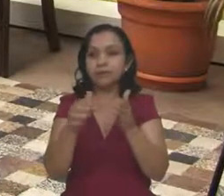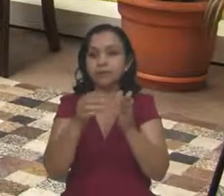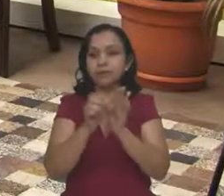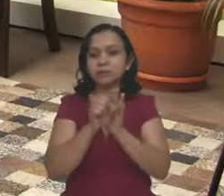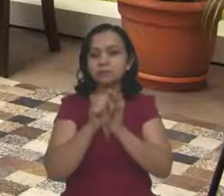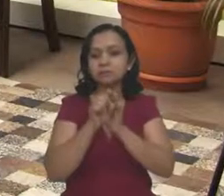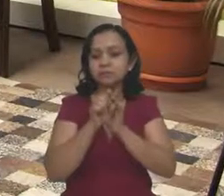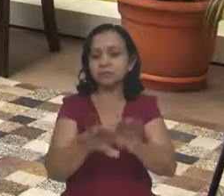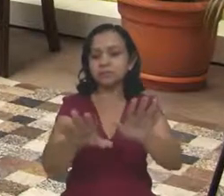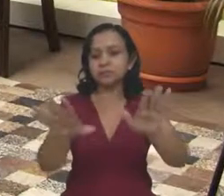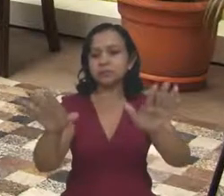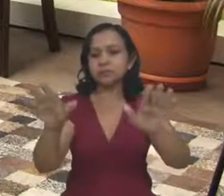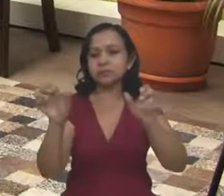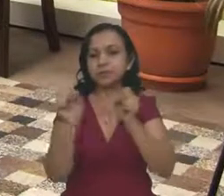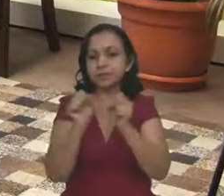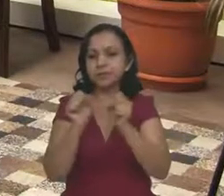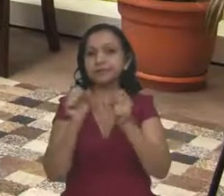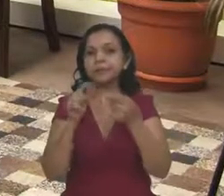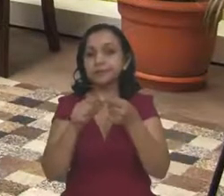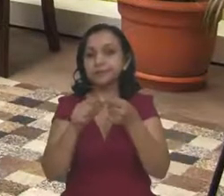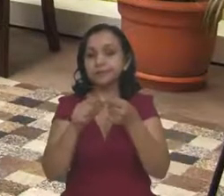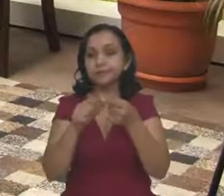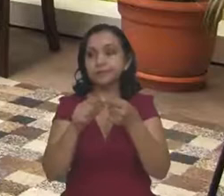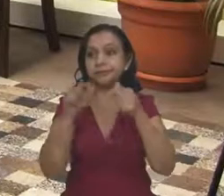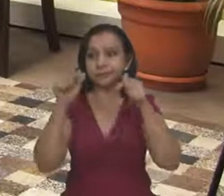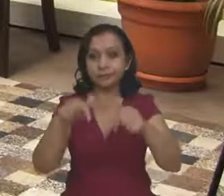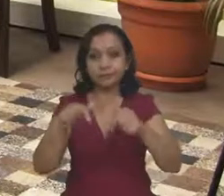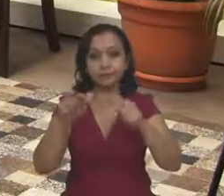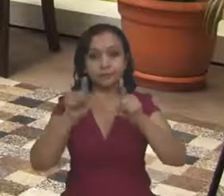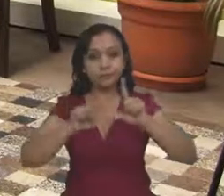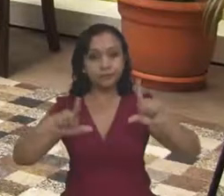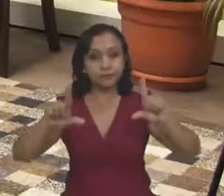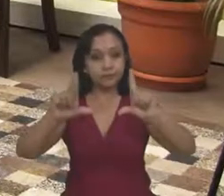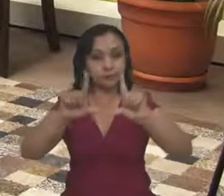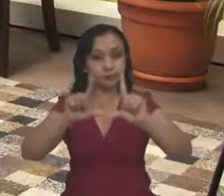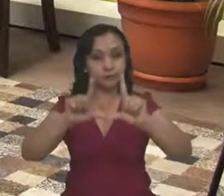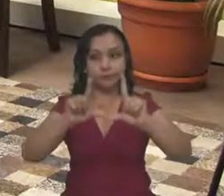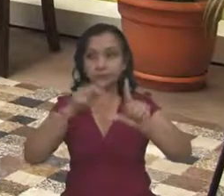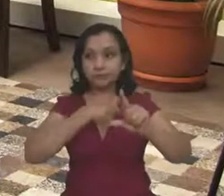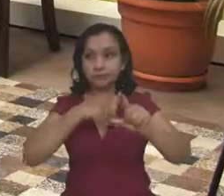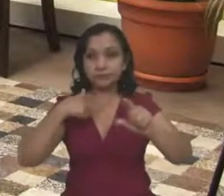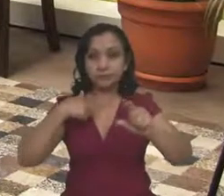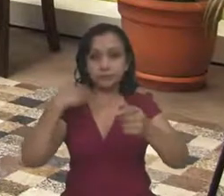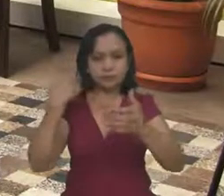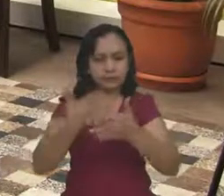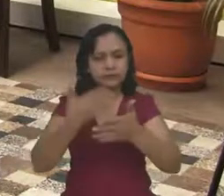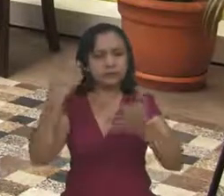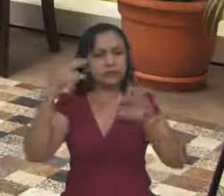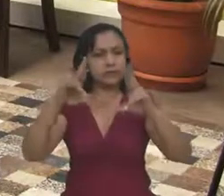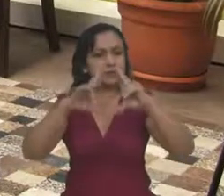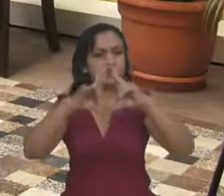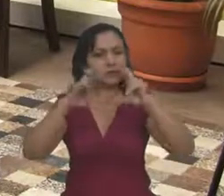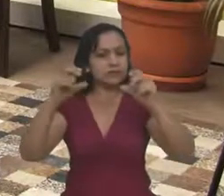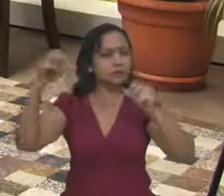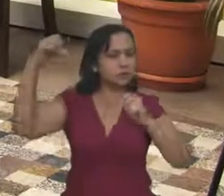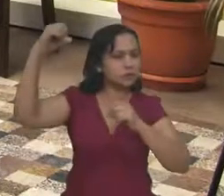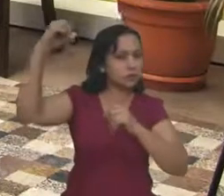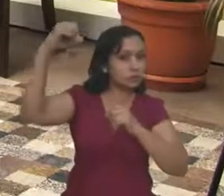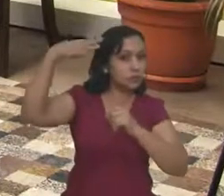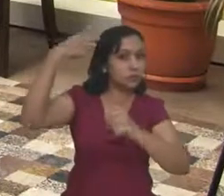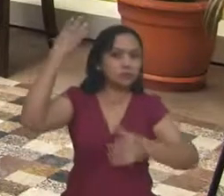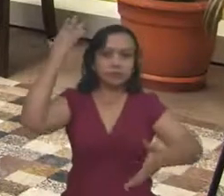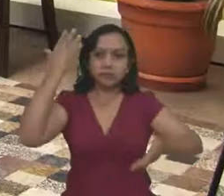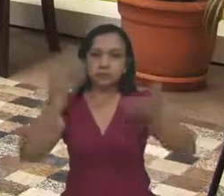y sobrevivir. Mientras que en nuestra área, ahorita que estamos bastante caliente, bastante calor, puede ser de